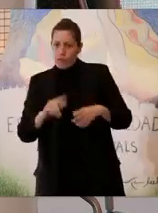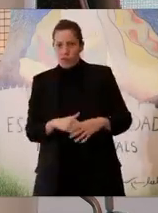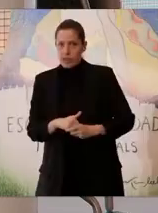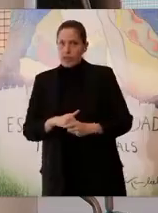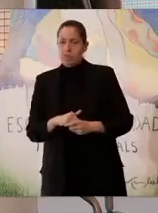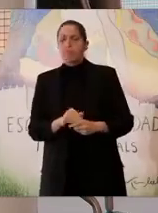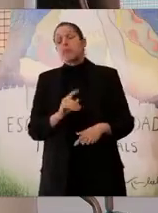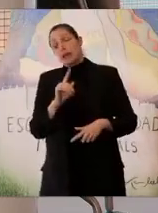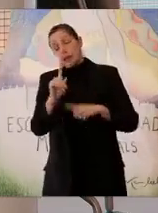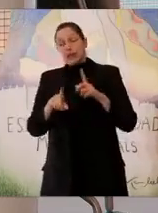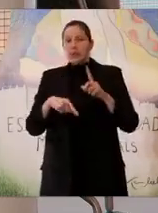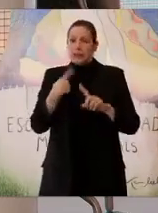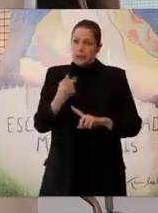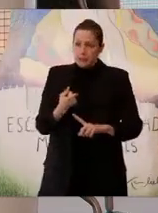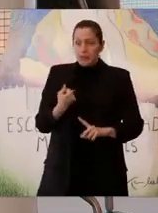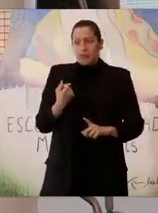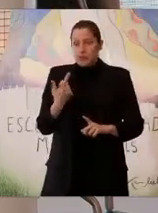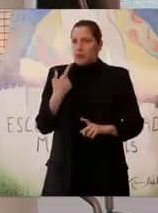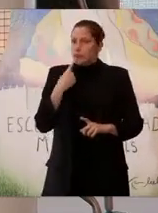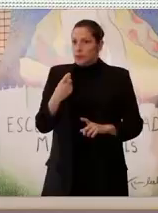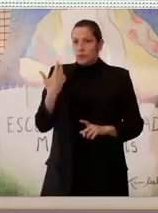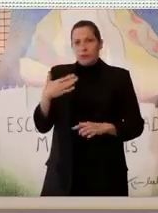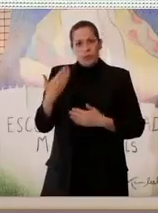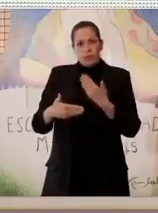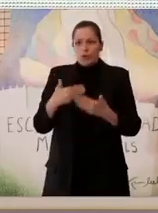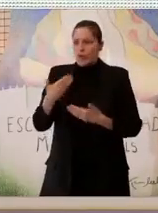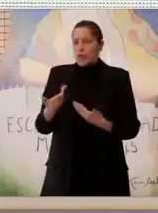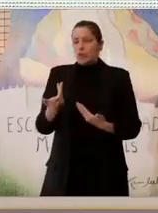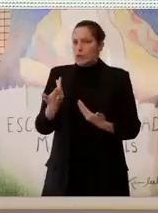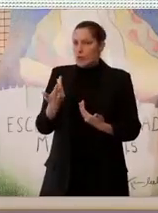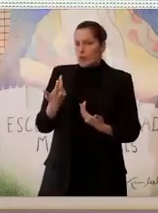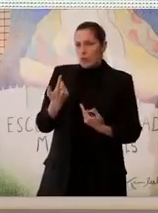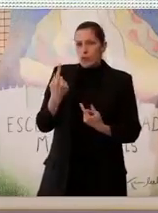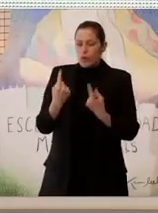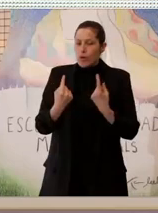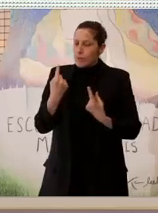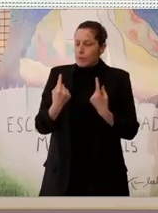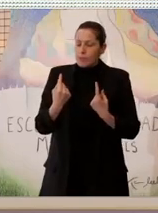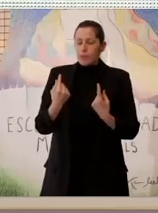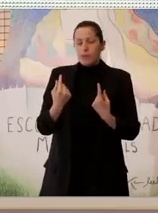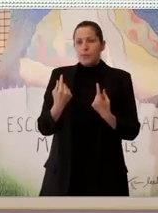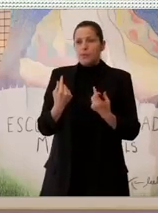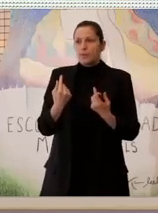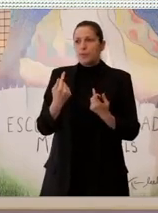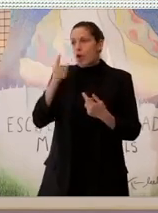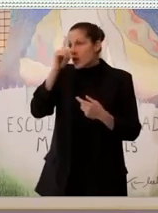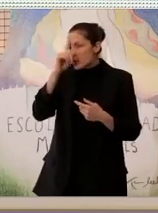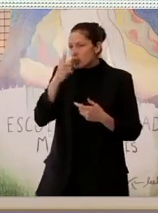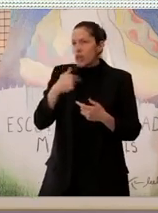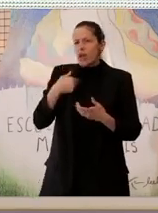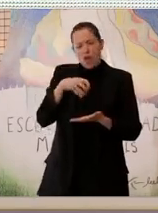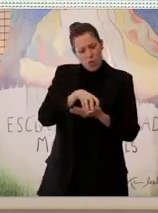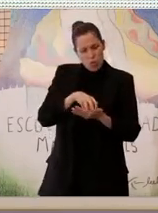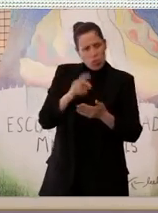el tratar luego con esas víctimas, ellas las enfrentas, yo a veces, muchas veces digo, yo no sé si por protegerlas,